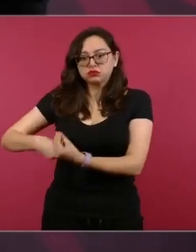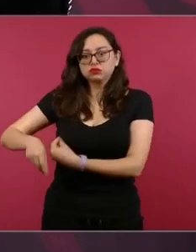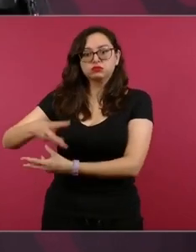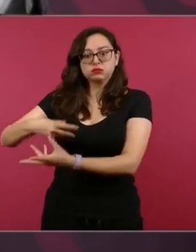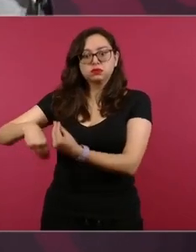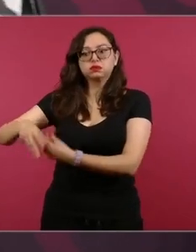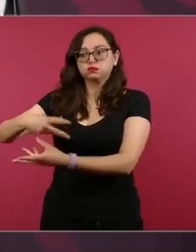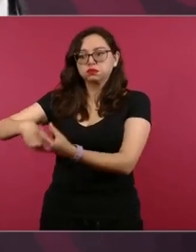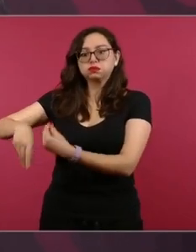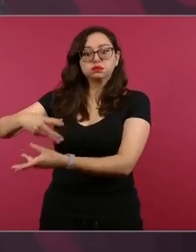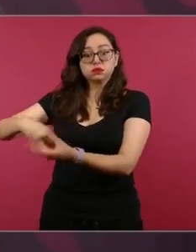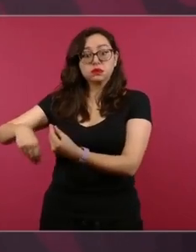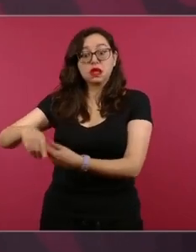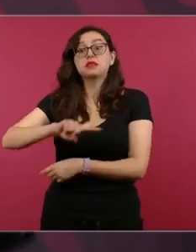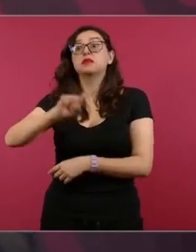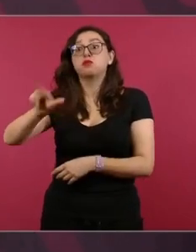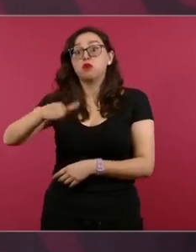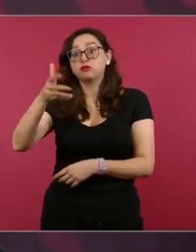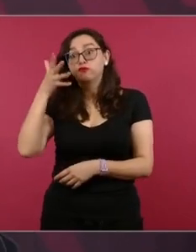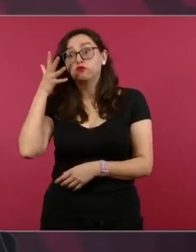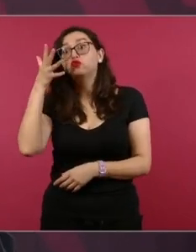aunque pase el tiempo, pueda